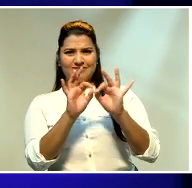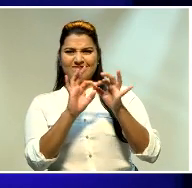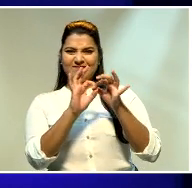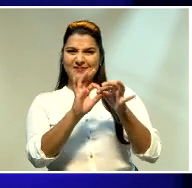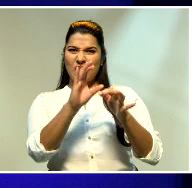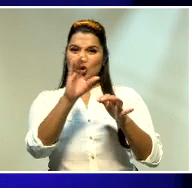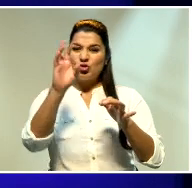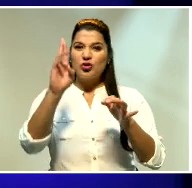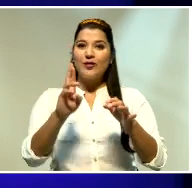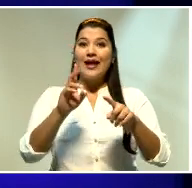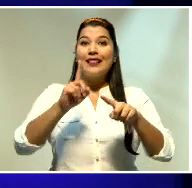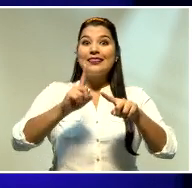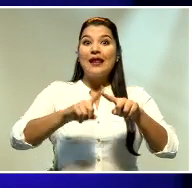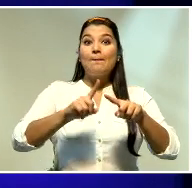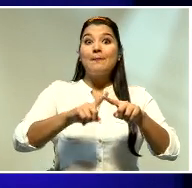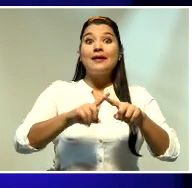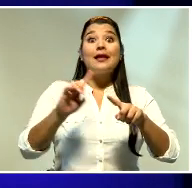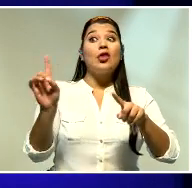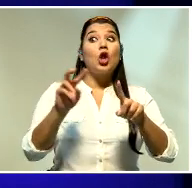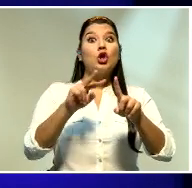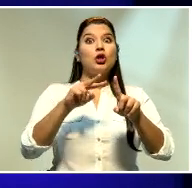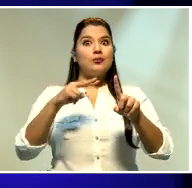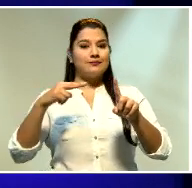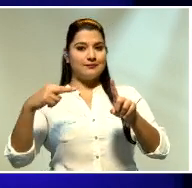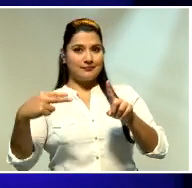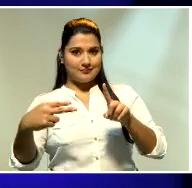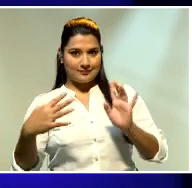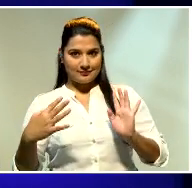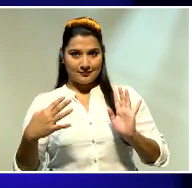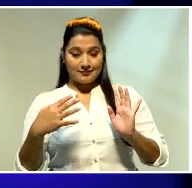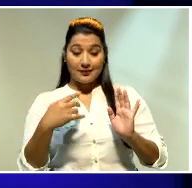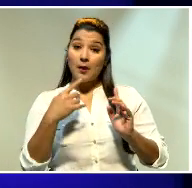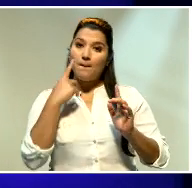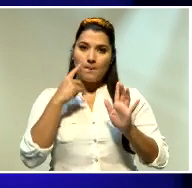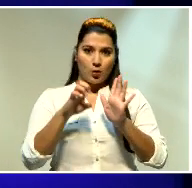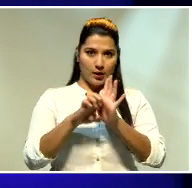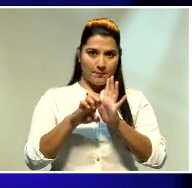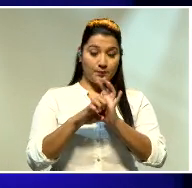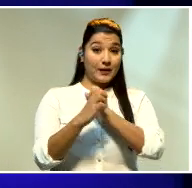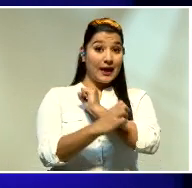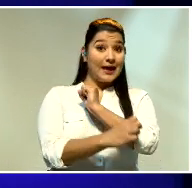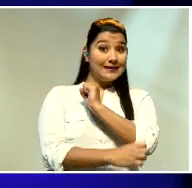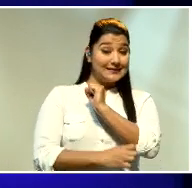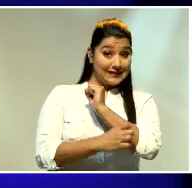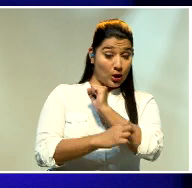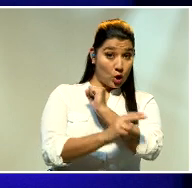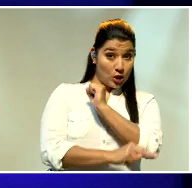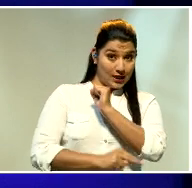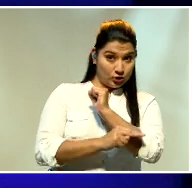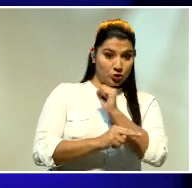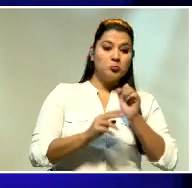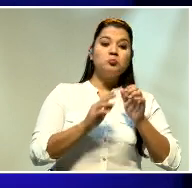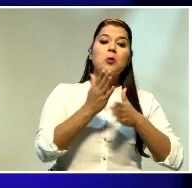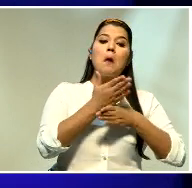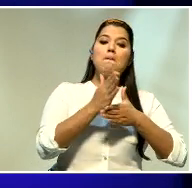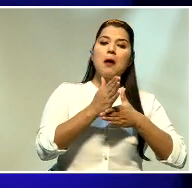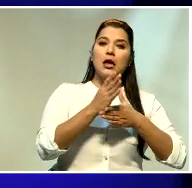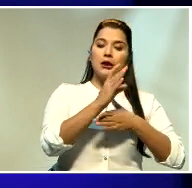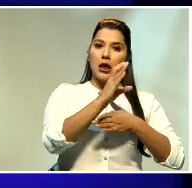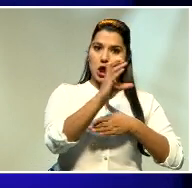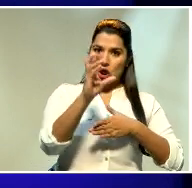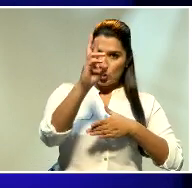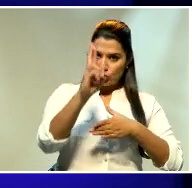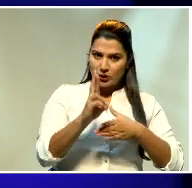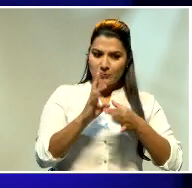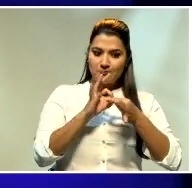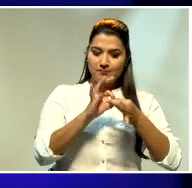de dónde se enfoque el lente. Según el Estado de la Nación, un sector del país ligado a las exportaciones y a